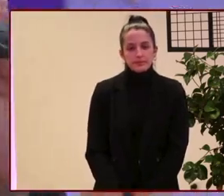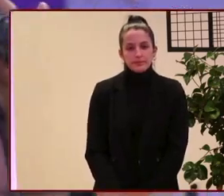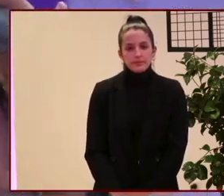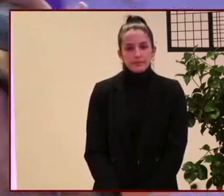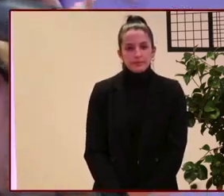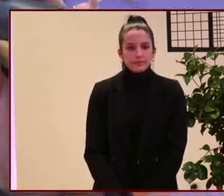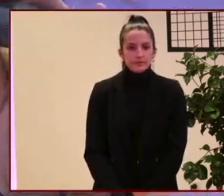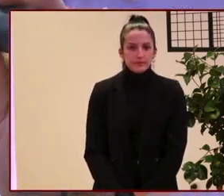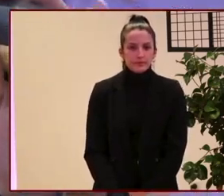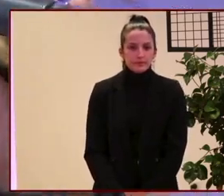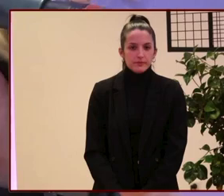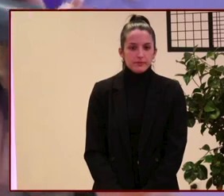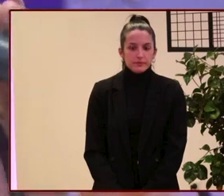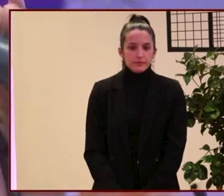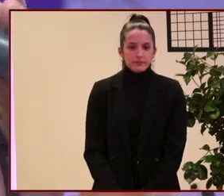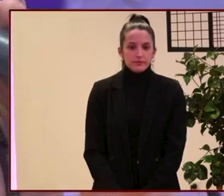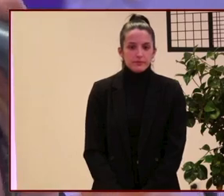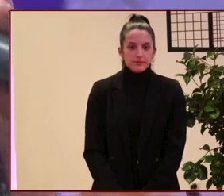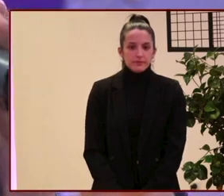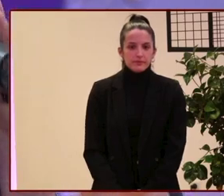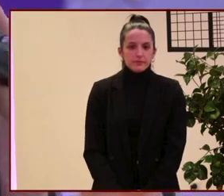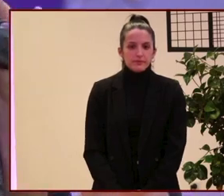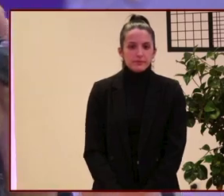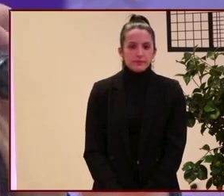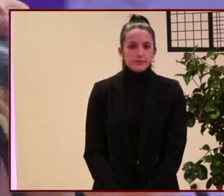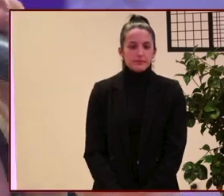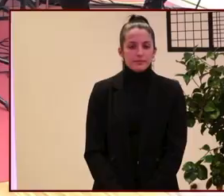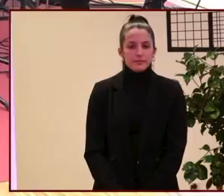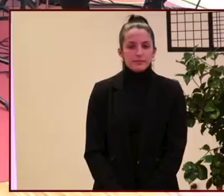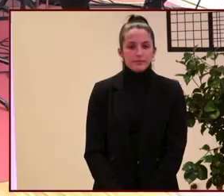cuando se va no buscan el ego